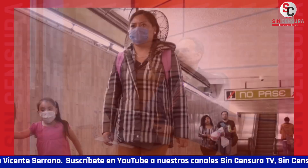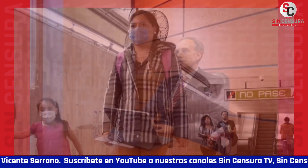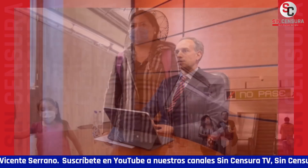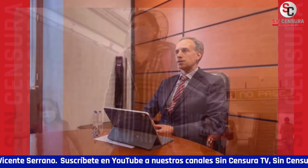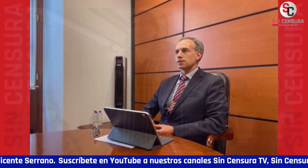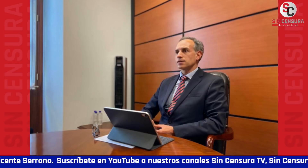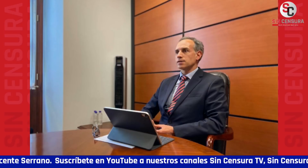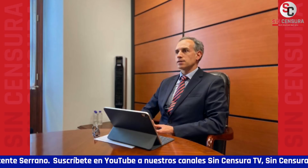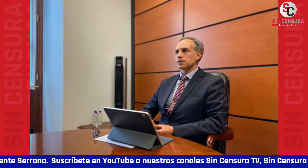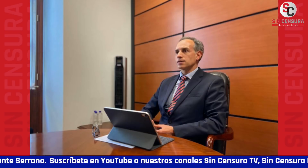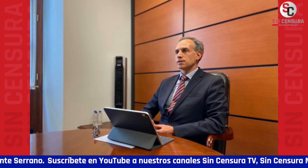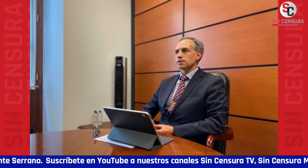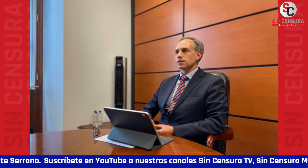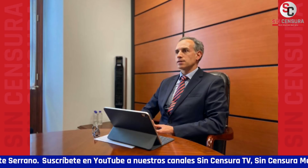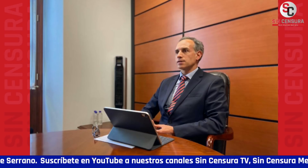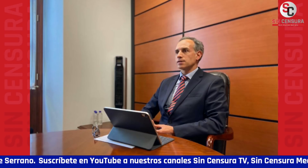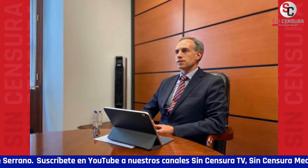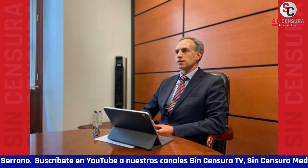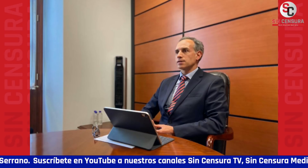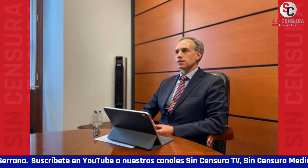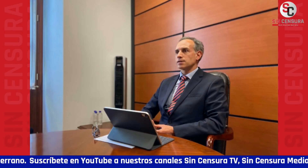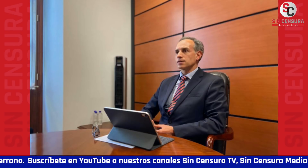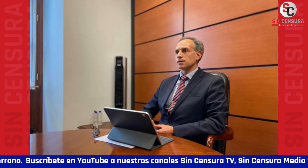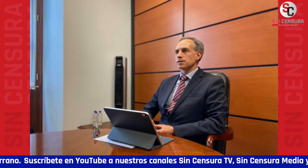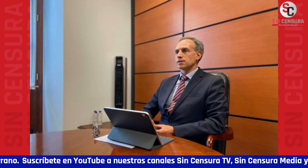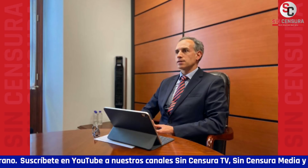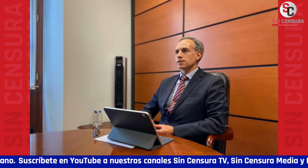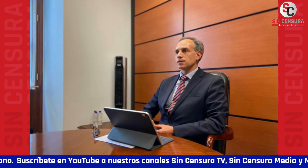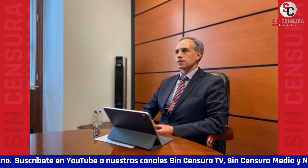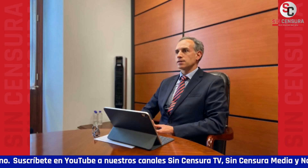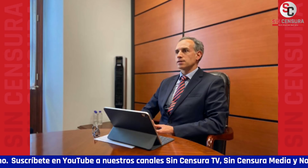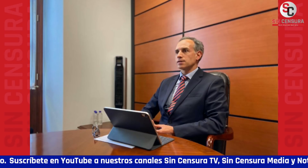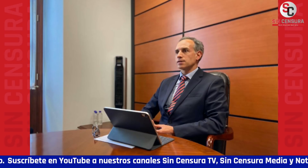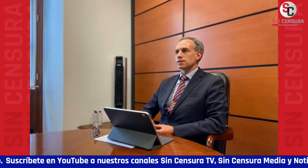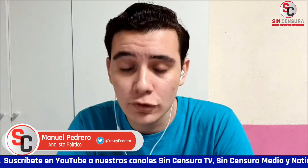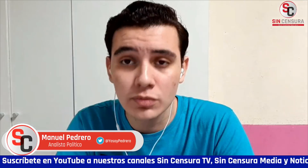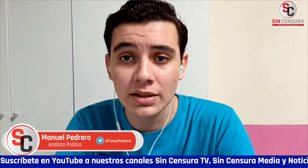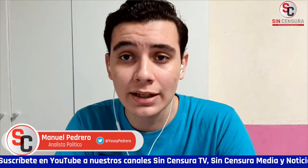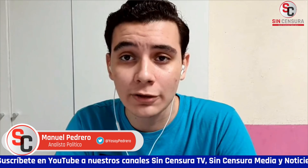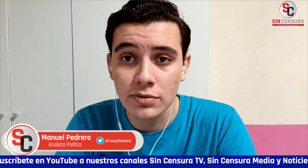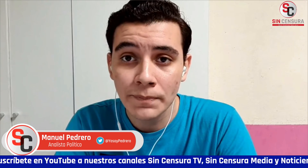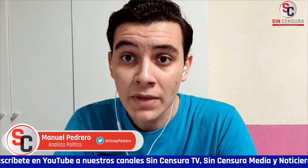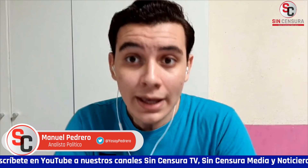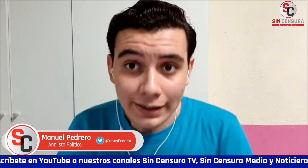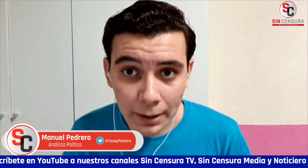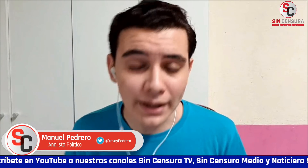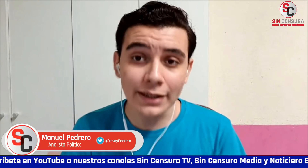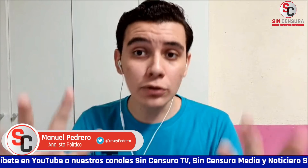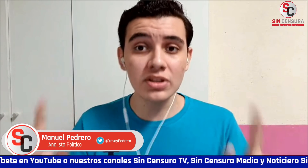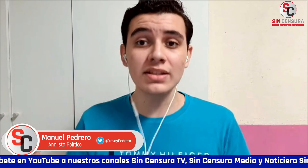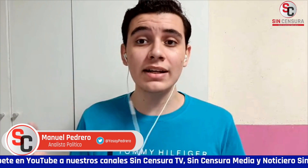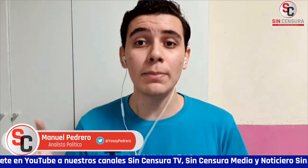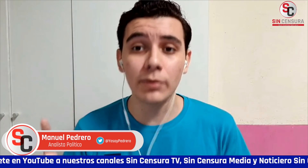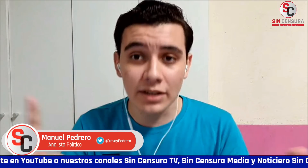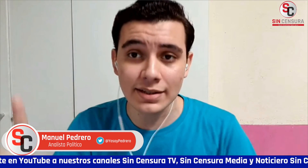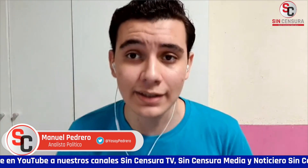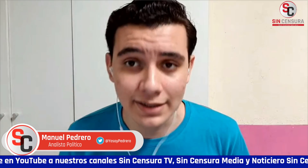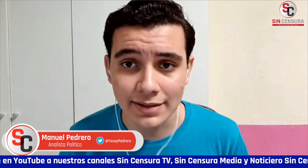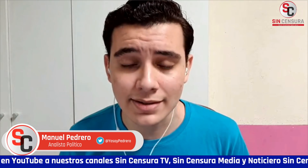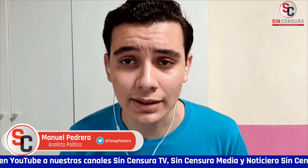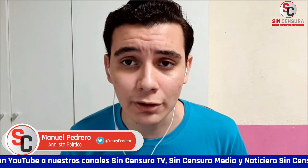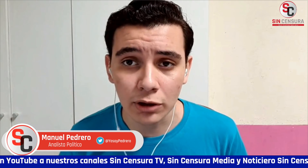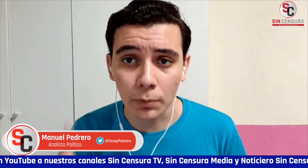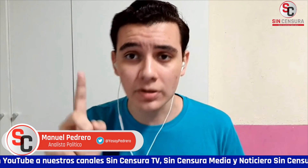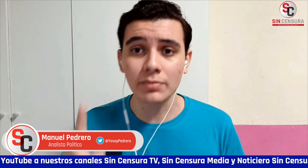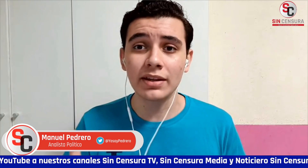deriva su enojo? Bueno, hay que saber y hay que hacerles saber también a las y los mexicanos que México ni siquiera podía salir